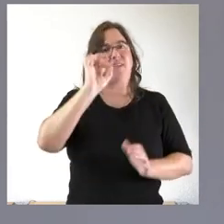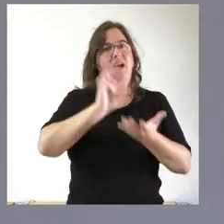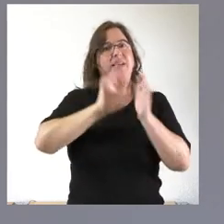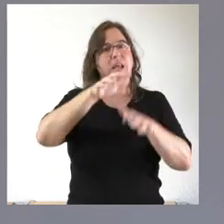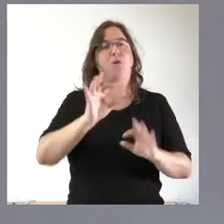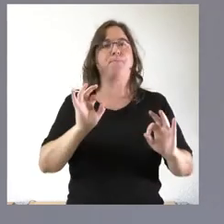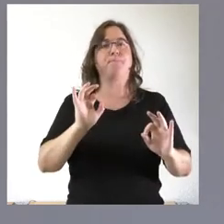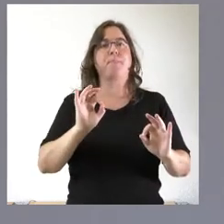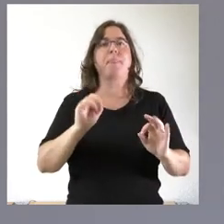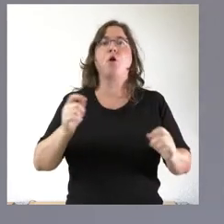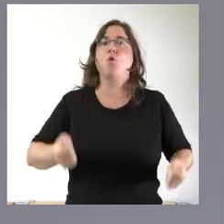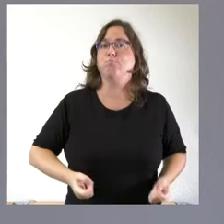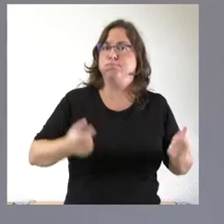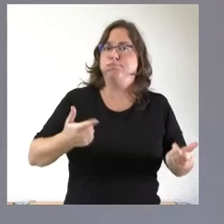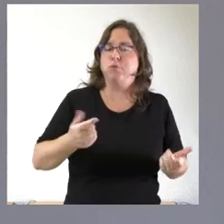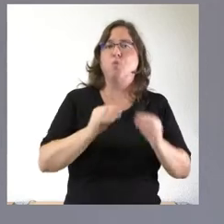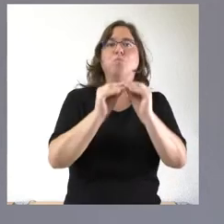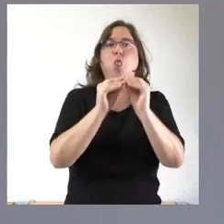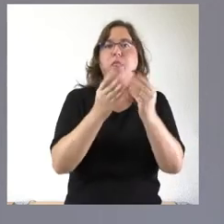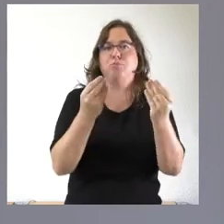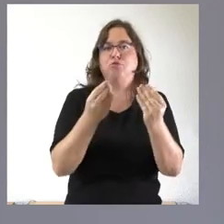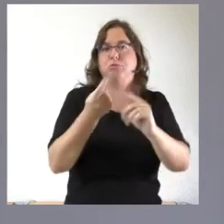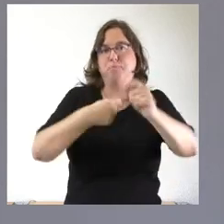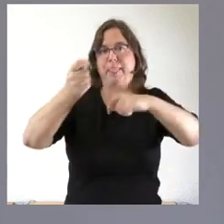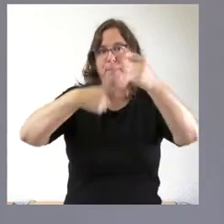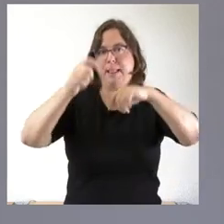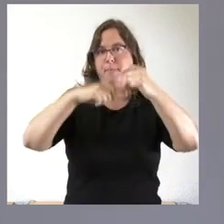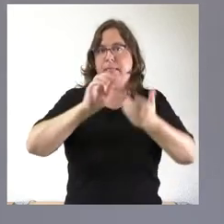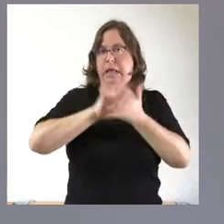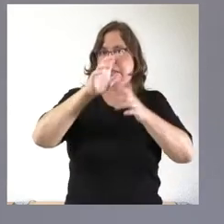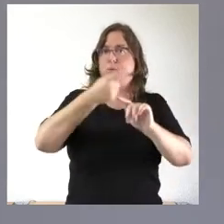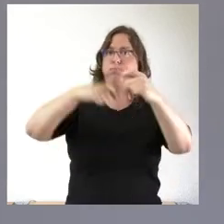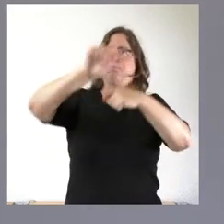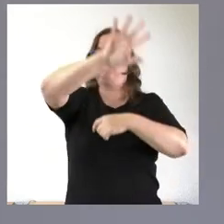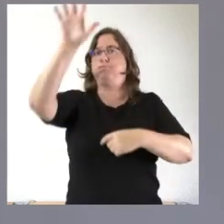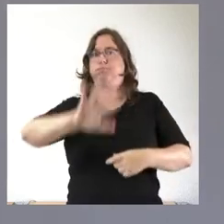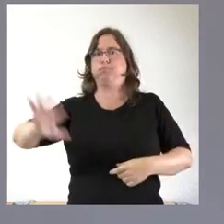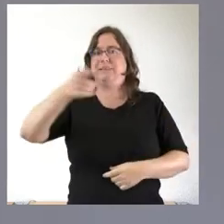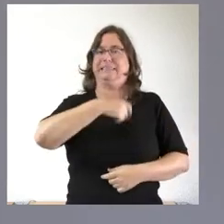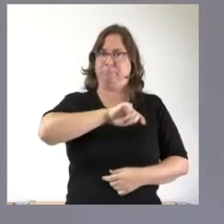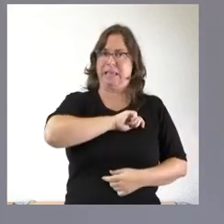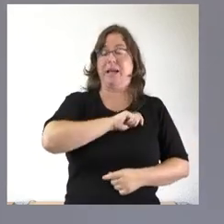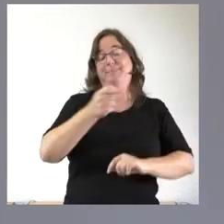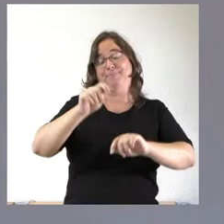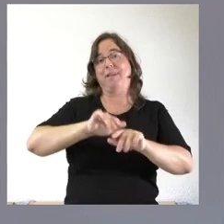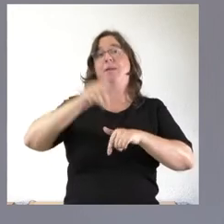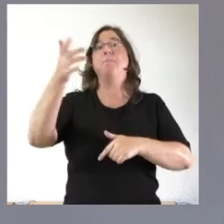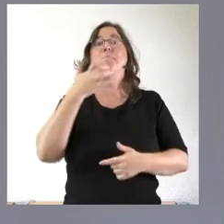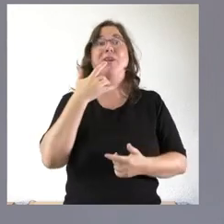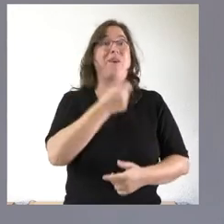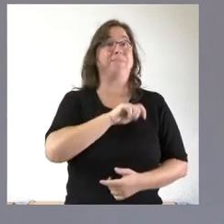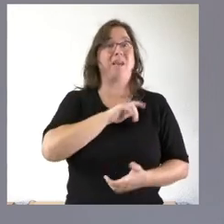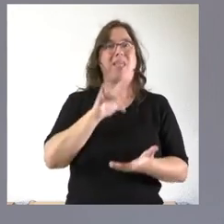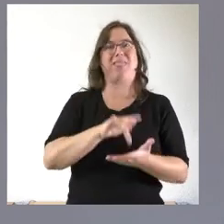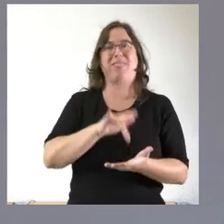que produce más energía que la que consume, que exporta energía al resto de España, pero España es un país deficitario y, por